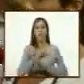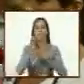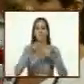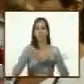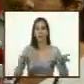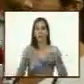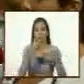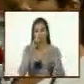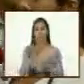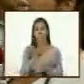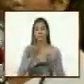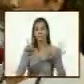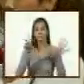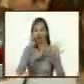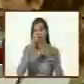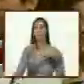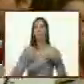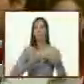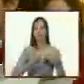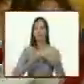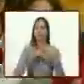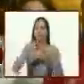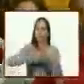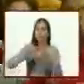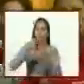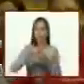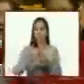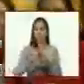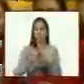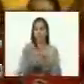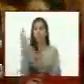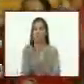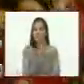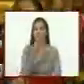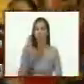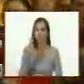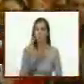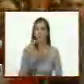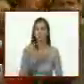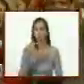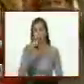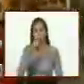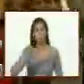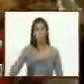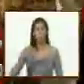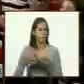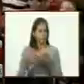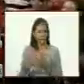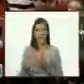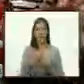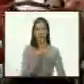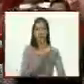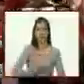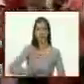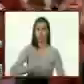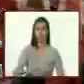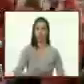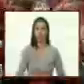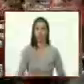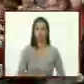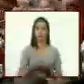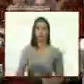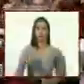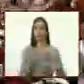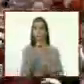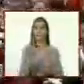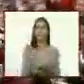cumpleaños, 57 años de vida, de lucha, de compromiso con nuestro pueblo revolucionario. ¡Palante, comandante! Con una actividad